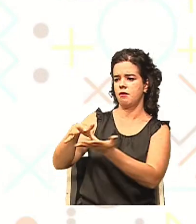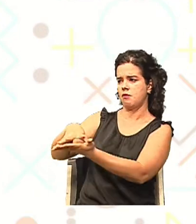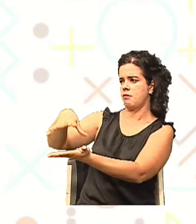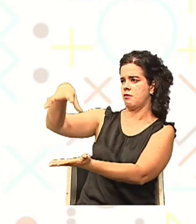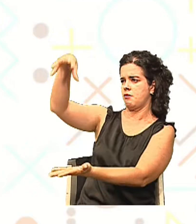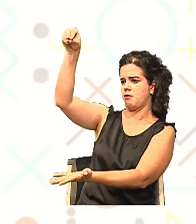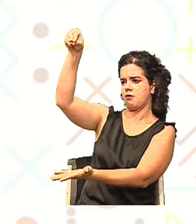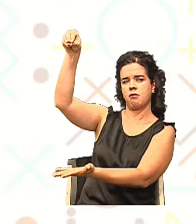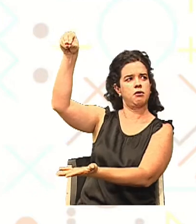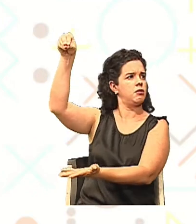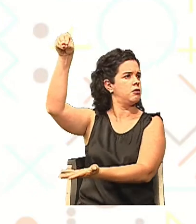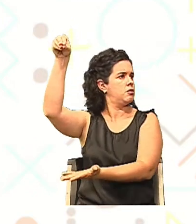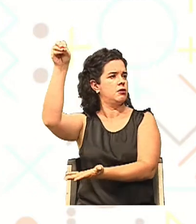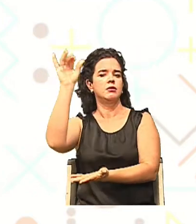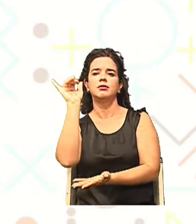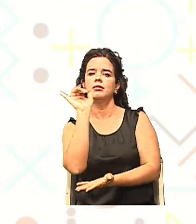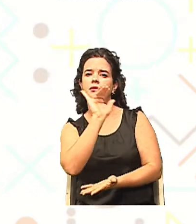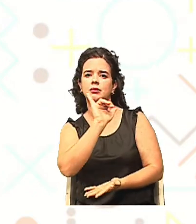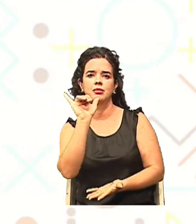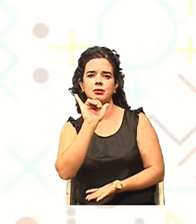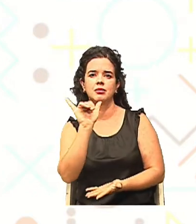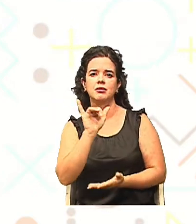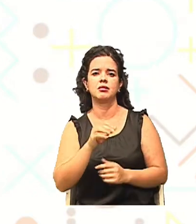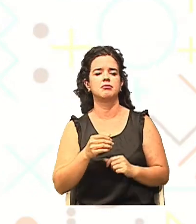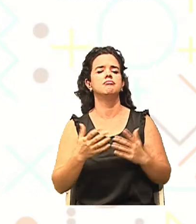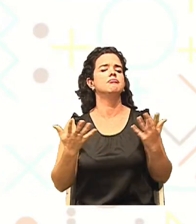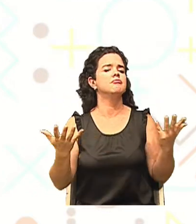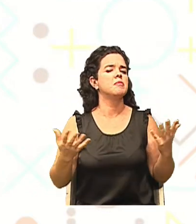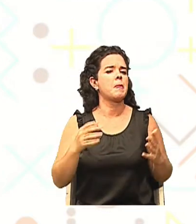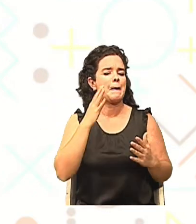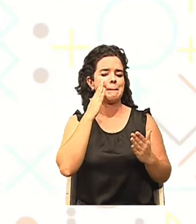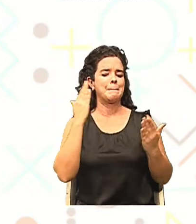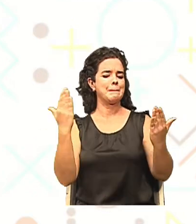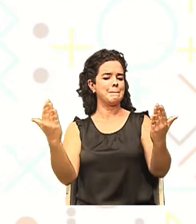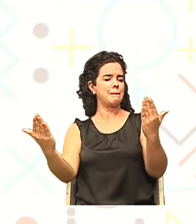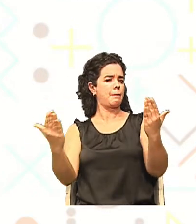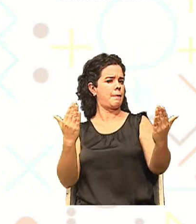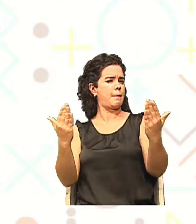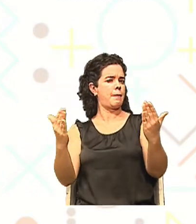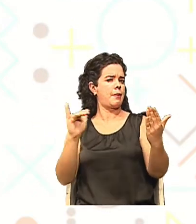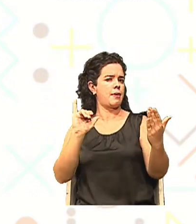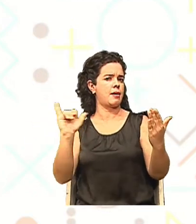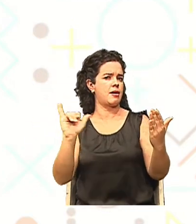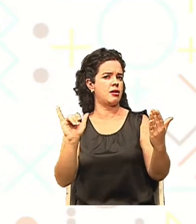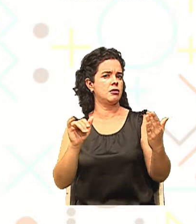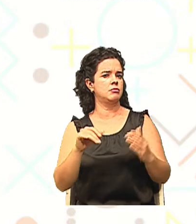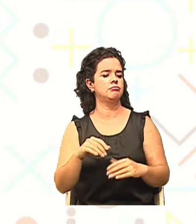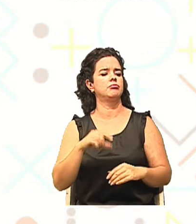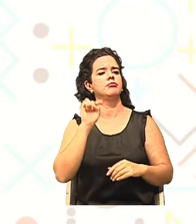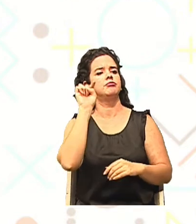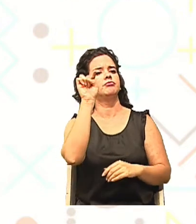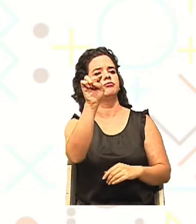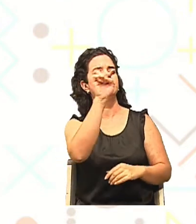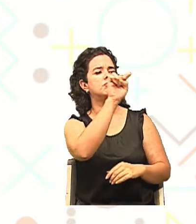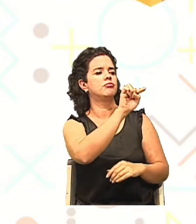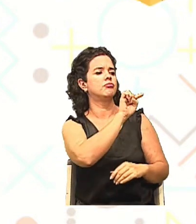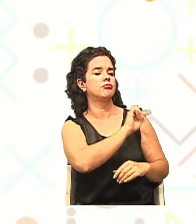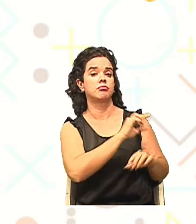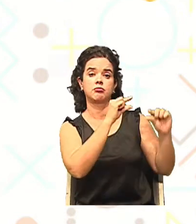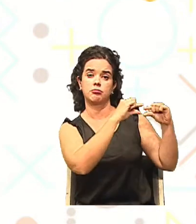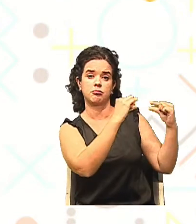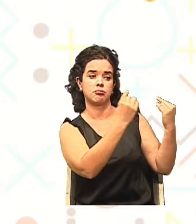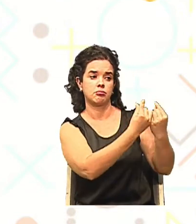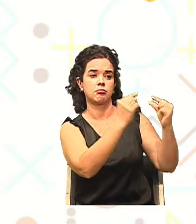Eiffel y buscar la figura más similar entre tres grupos